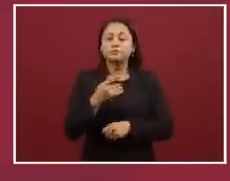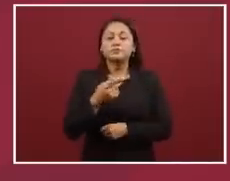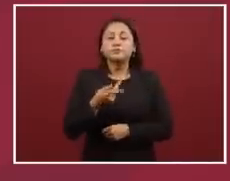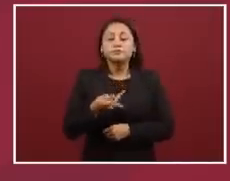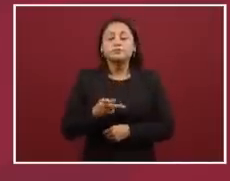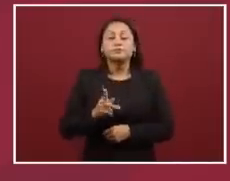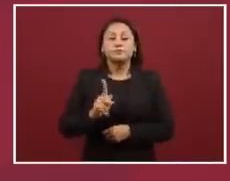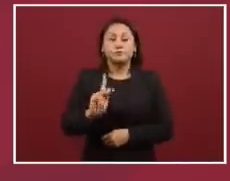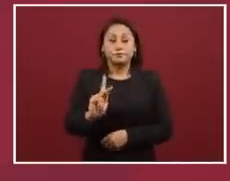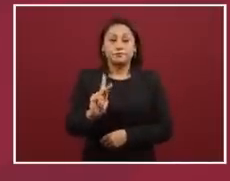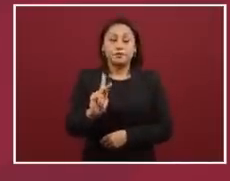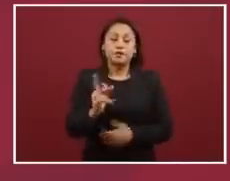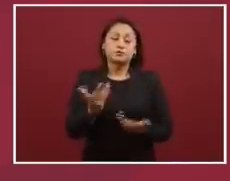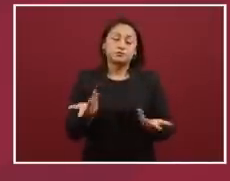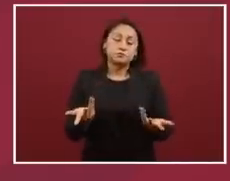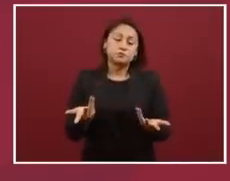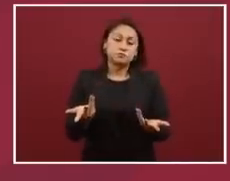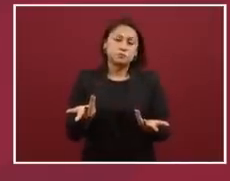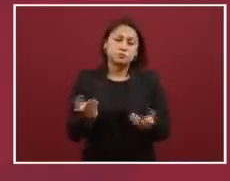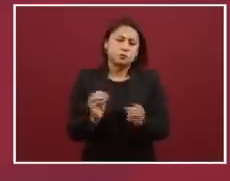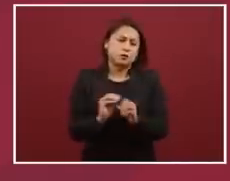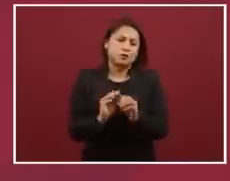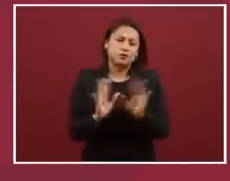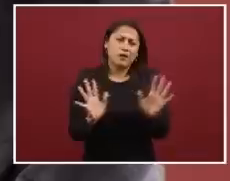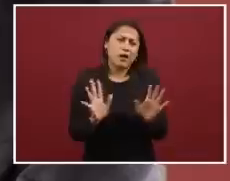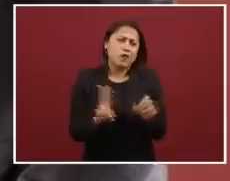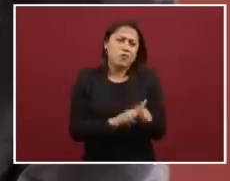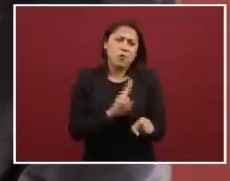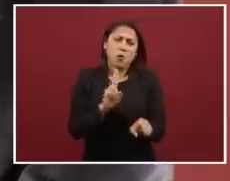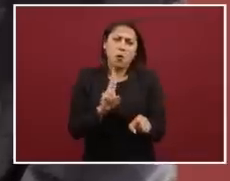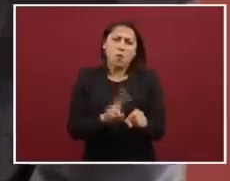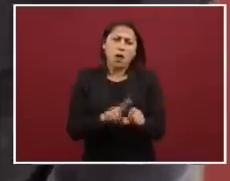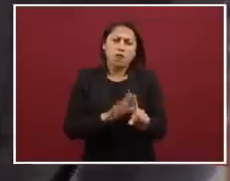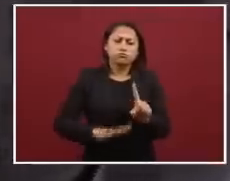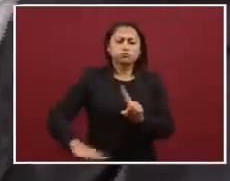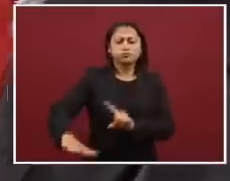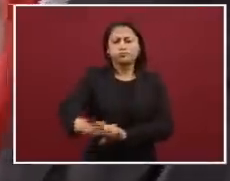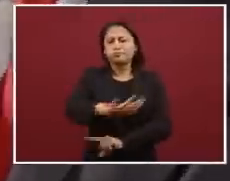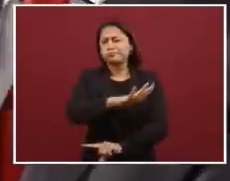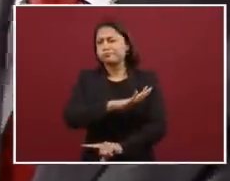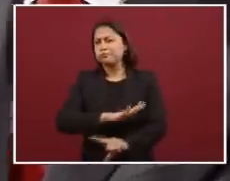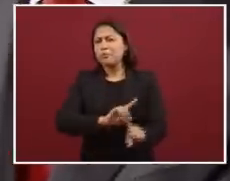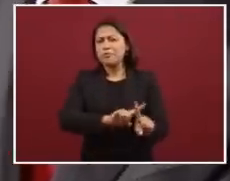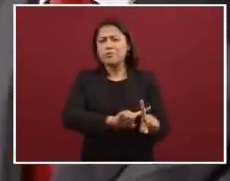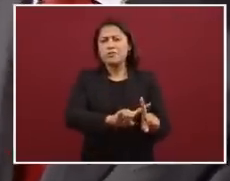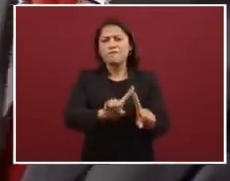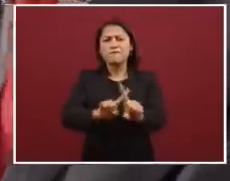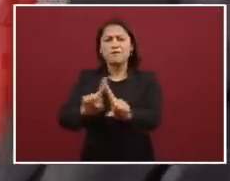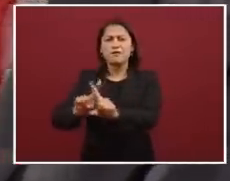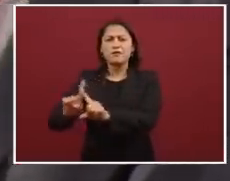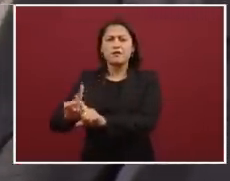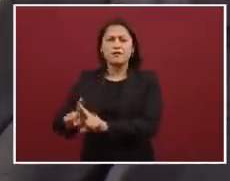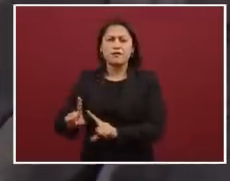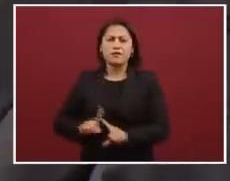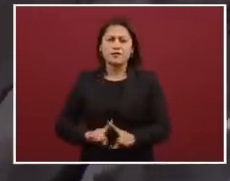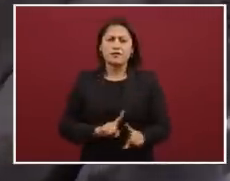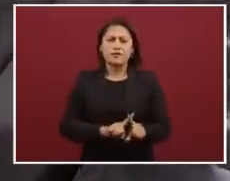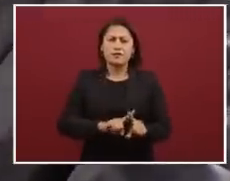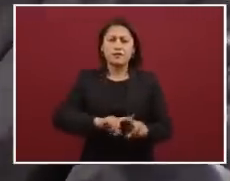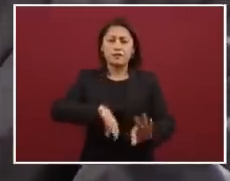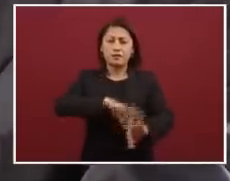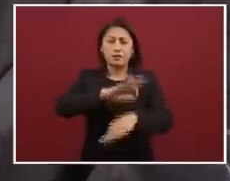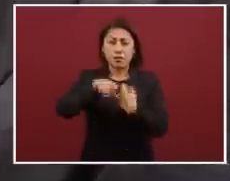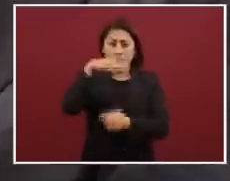somos una sociedad plural, no hay un pensamiento único y